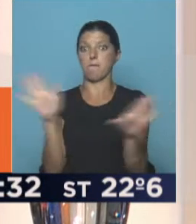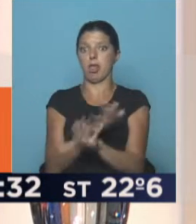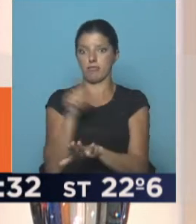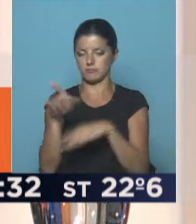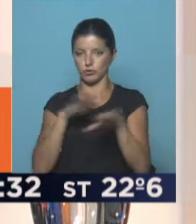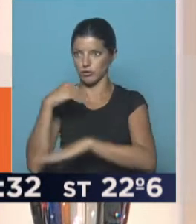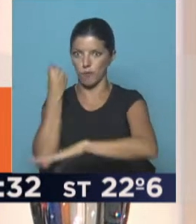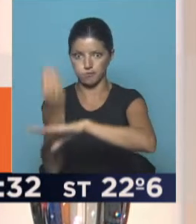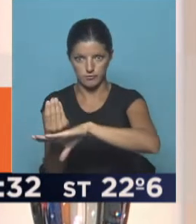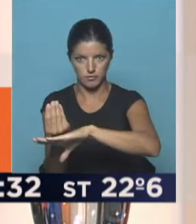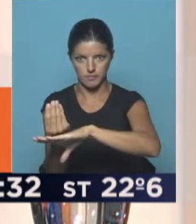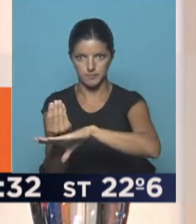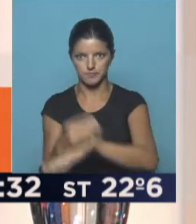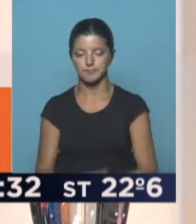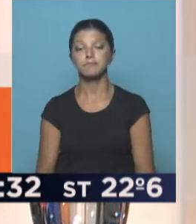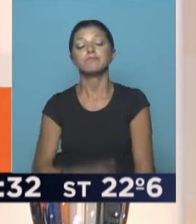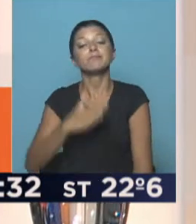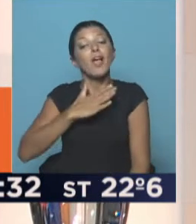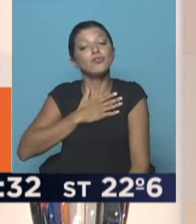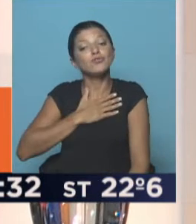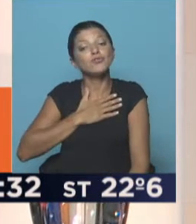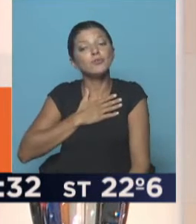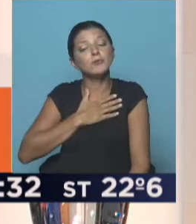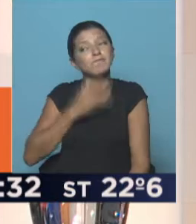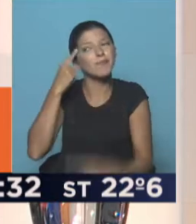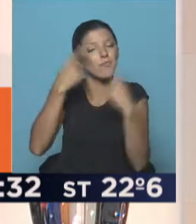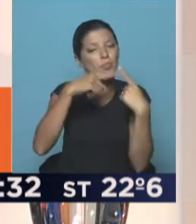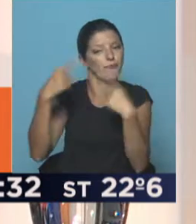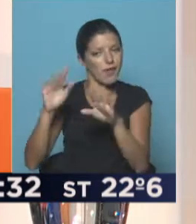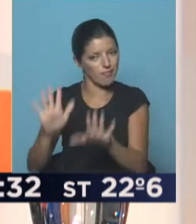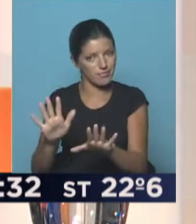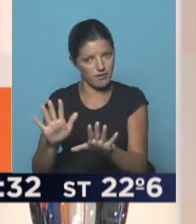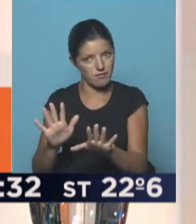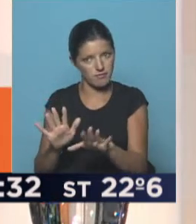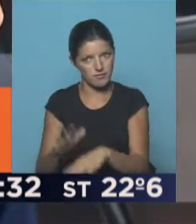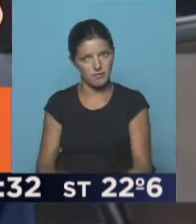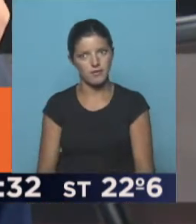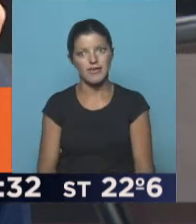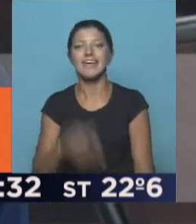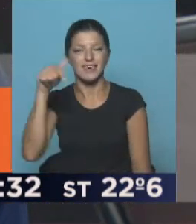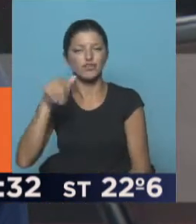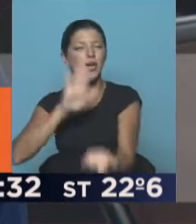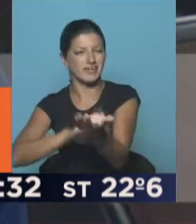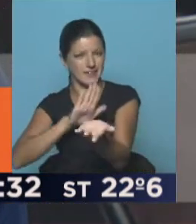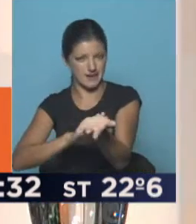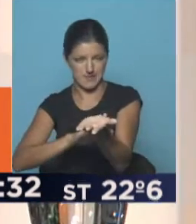esta situación. De todas formas, yo no estaría tan convencido como ustedes de calificar lo que es izquierda. Que es por